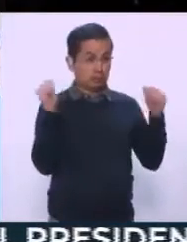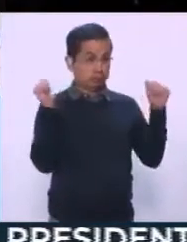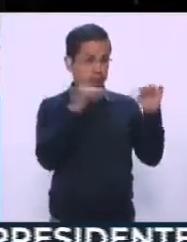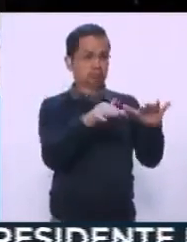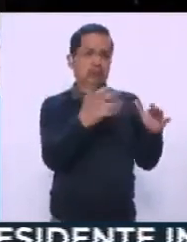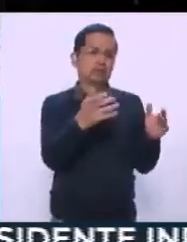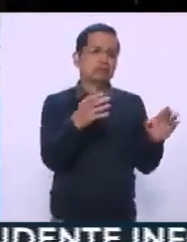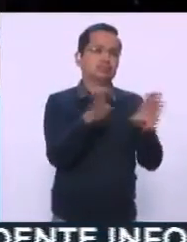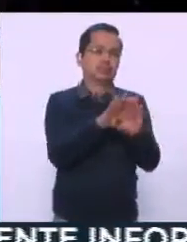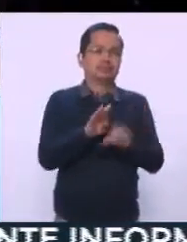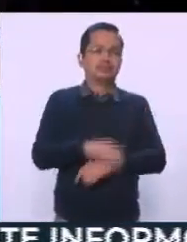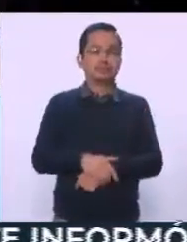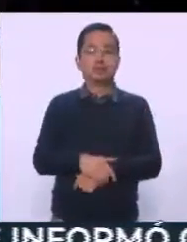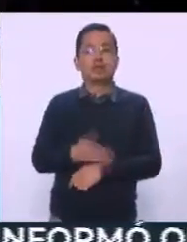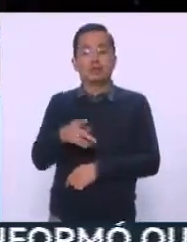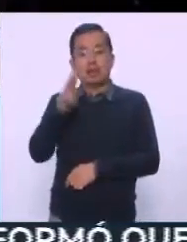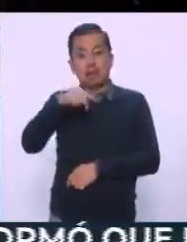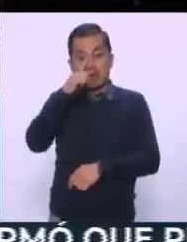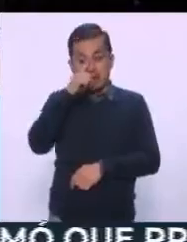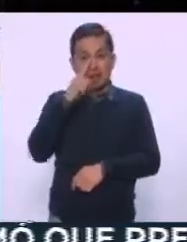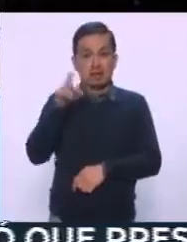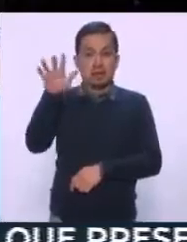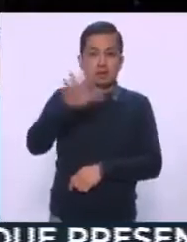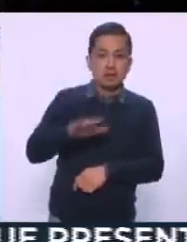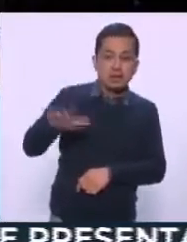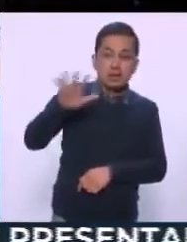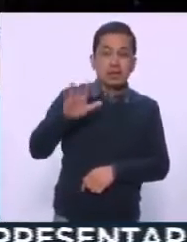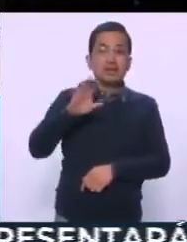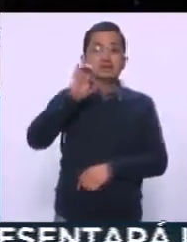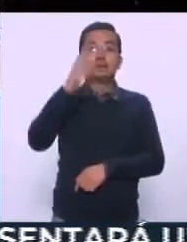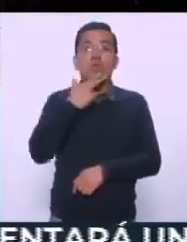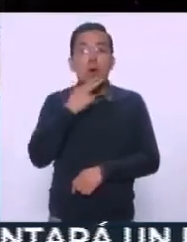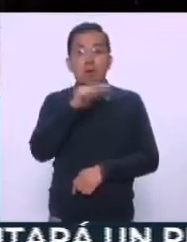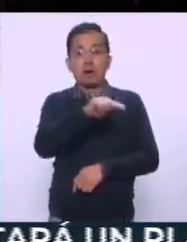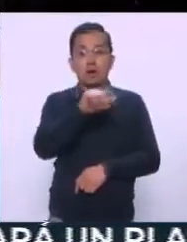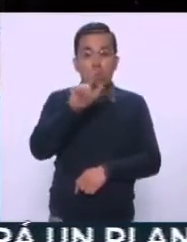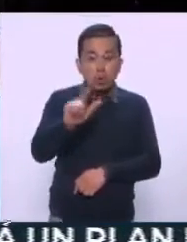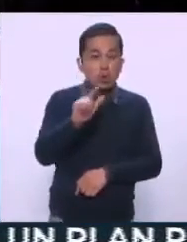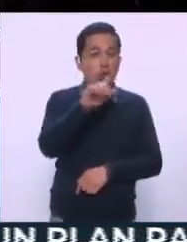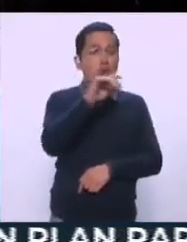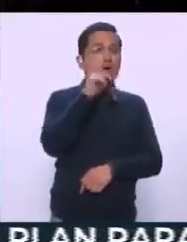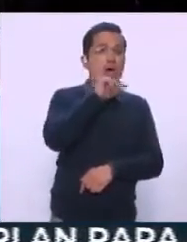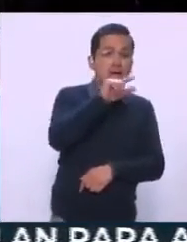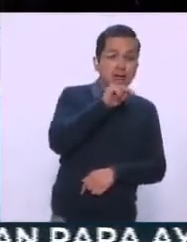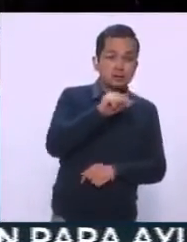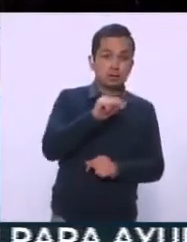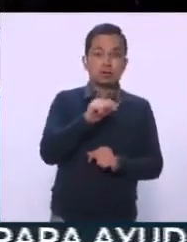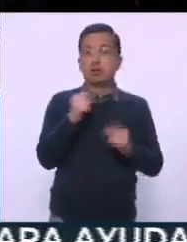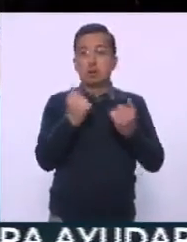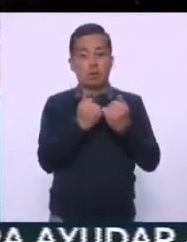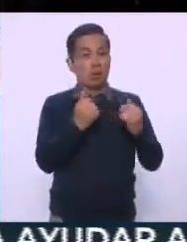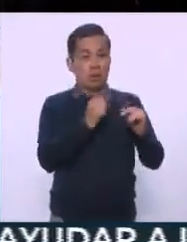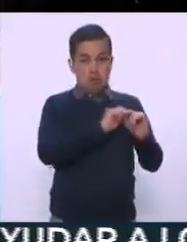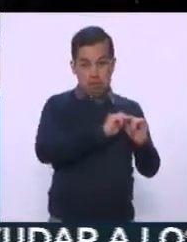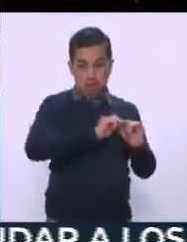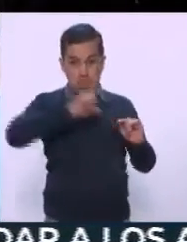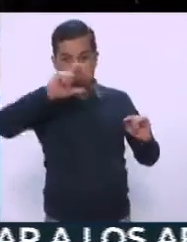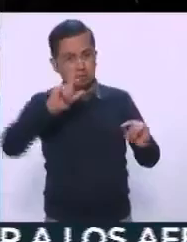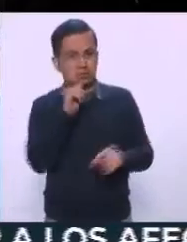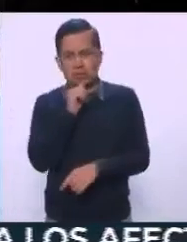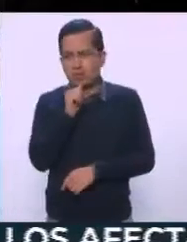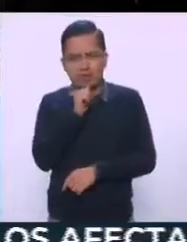donde sí ha habido un cambio de tendencia hacia la alza ha sido en Chihuahua. Ni en Nuevo León ni en Jalisco ha habido una tendencia todavía hacia la alza, o sea, no se